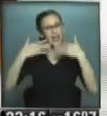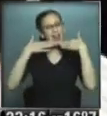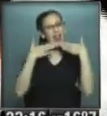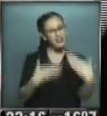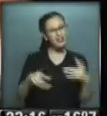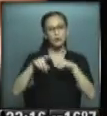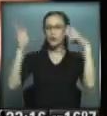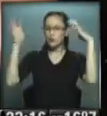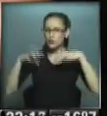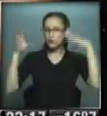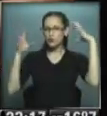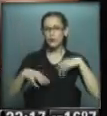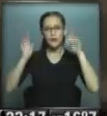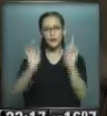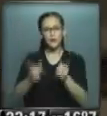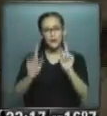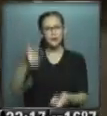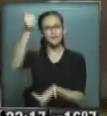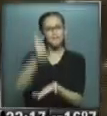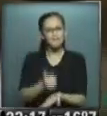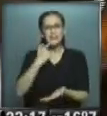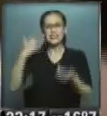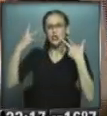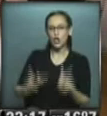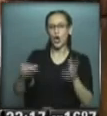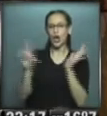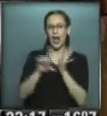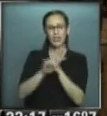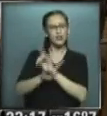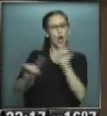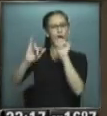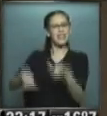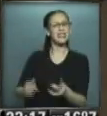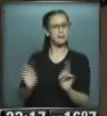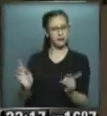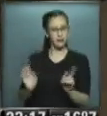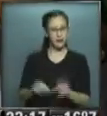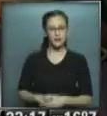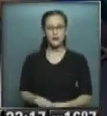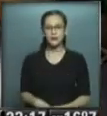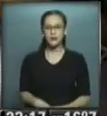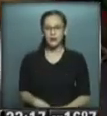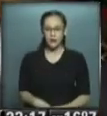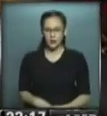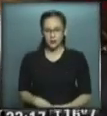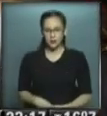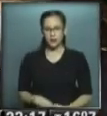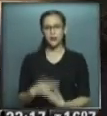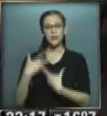esta lluvia está diciéndole no a esta ley de Putin. Mucho repudio hacia esta